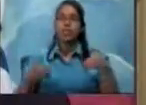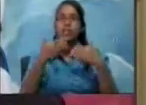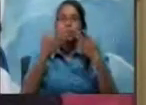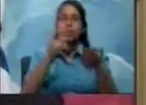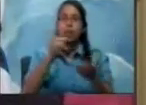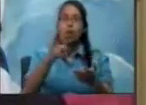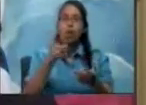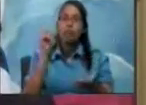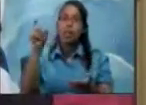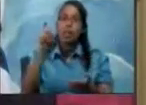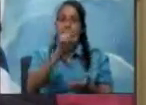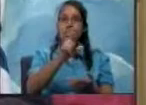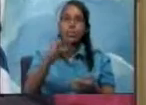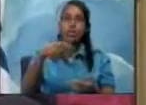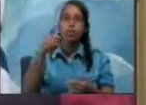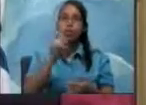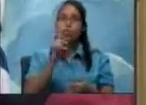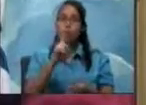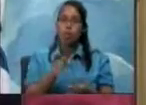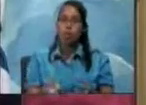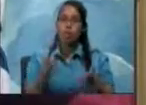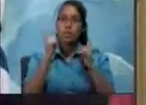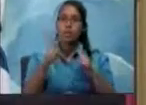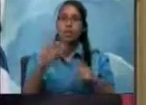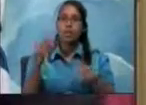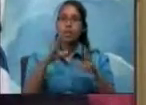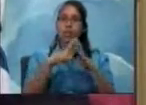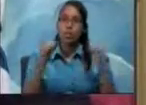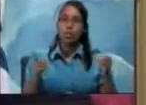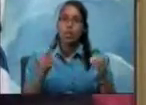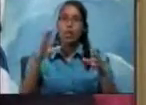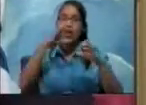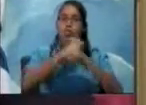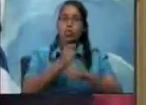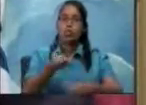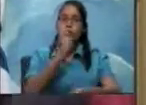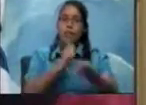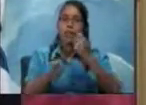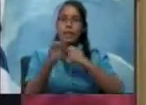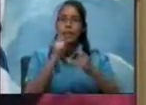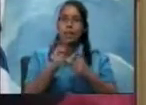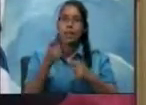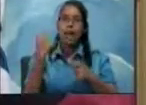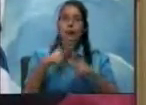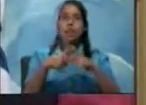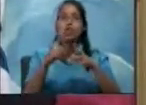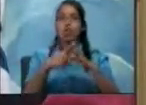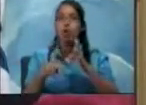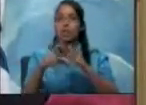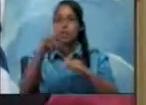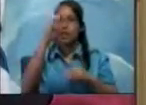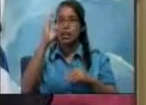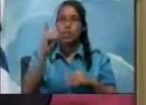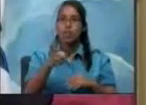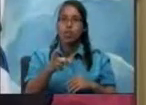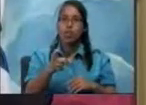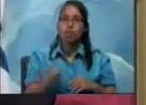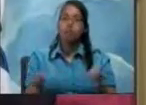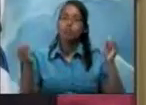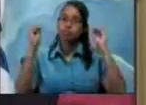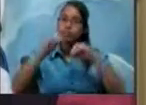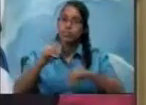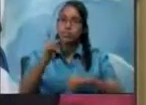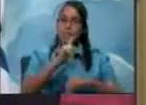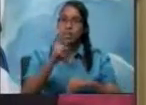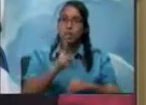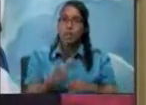escarmiento cuando no permitió que en toda la noche pescar hay cosas que Dios mismo se encarga